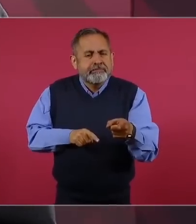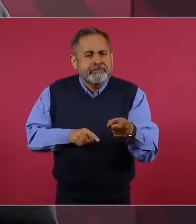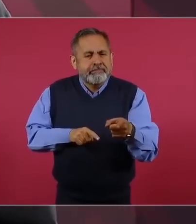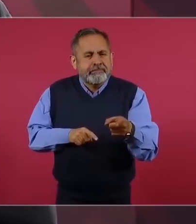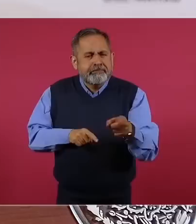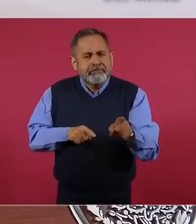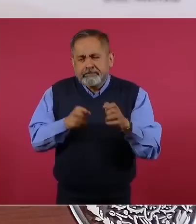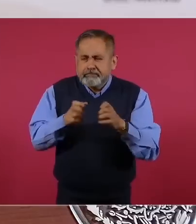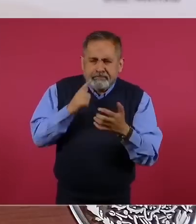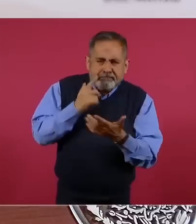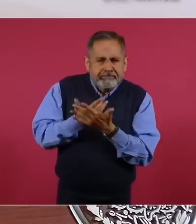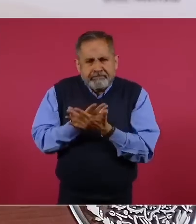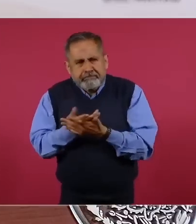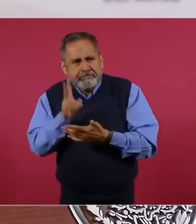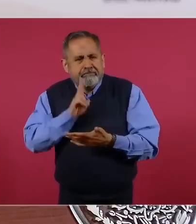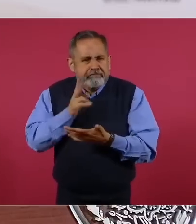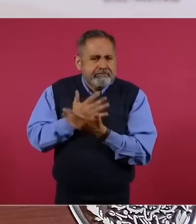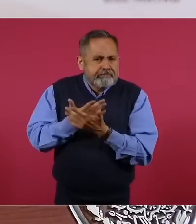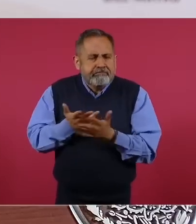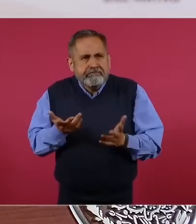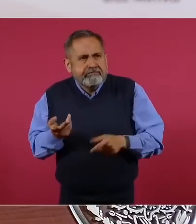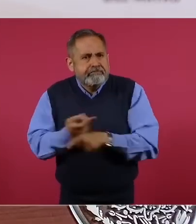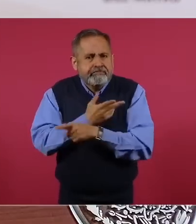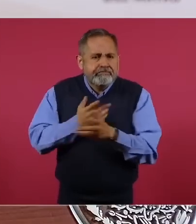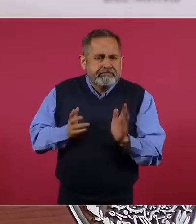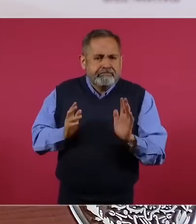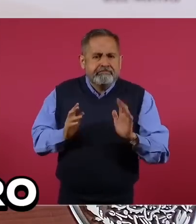pues pendiente si